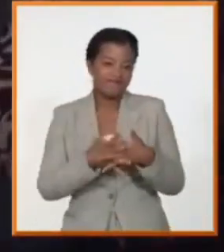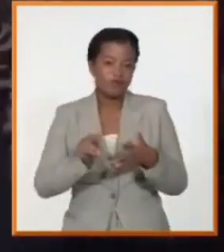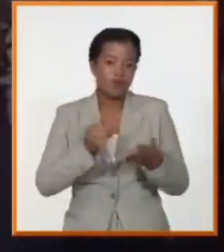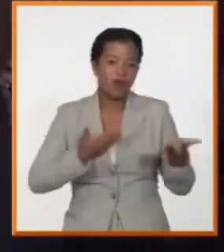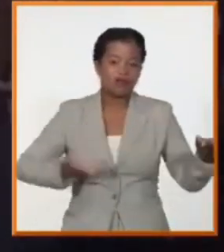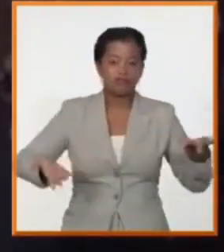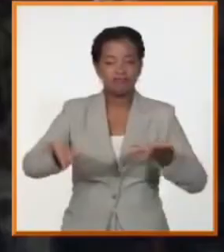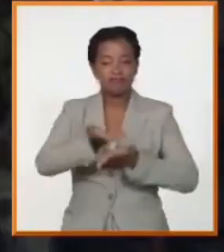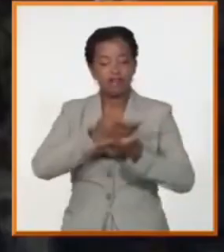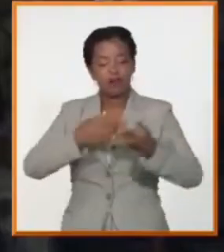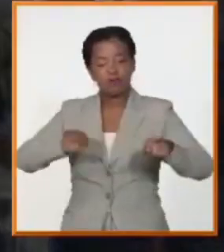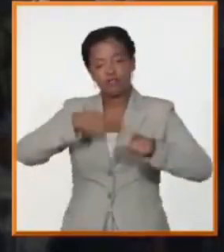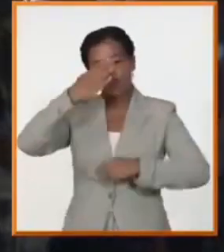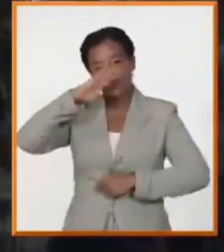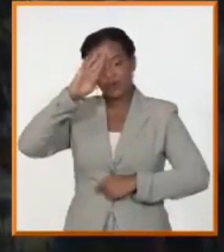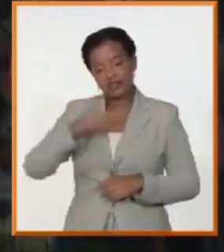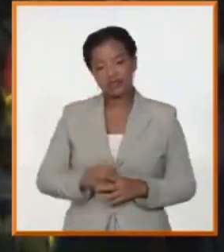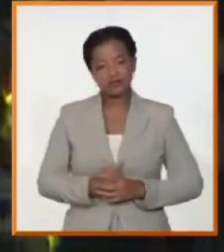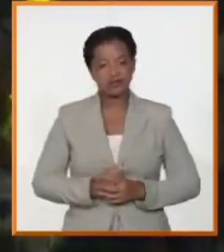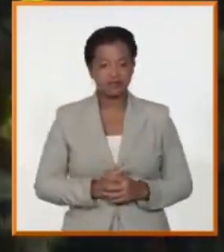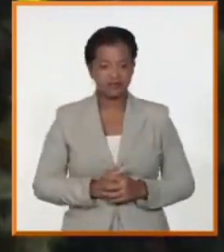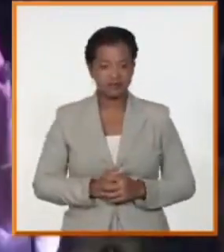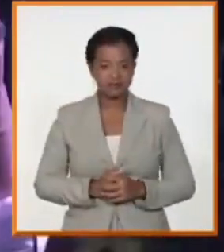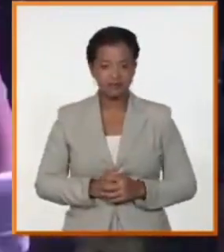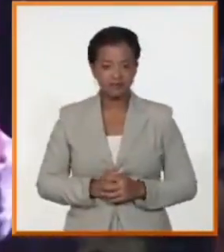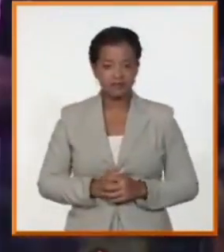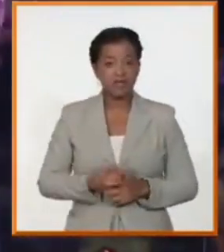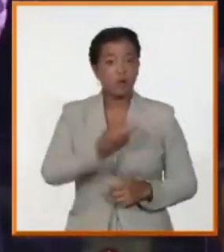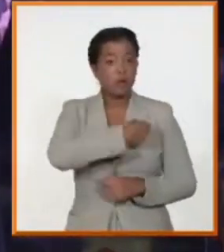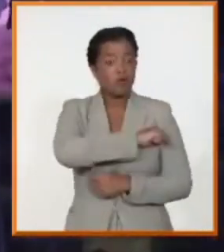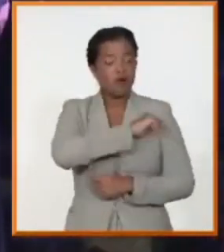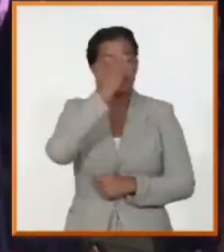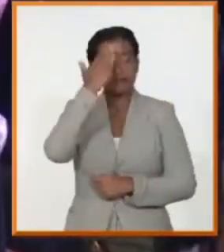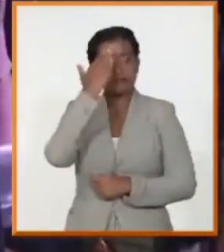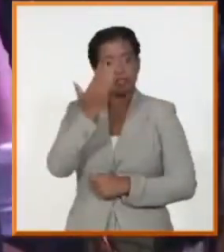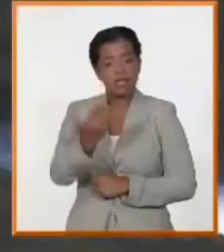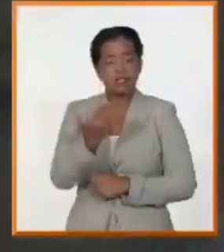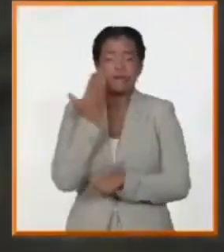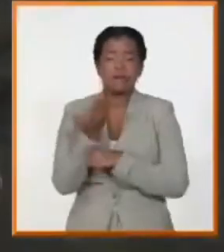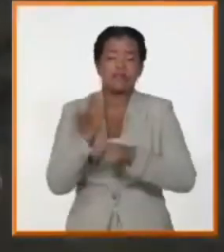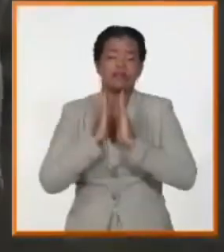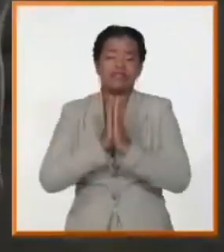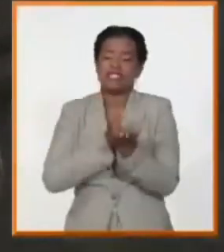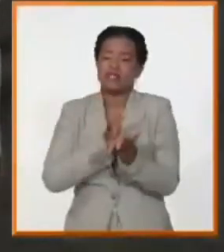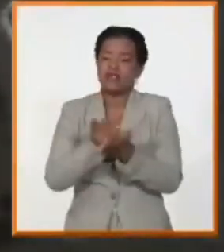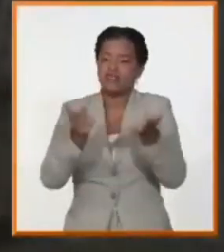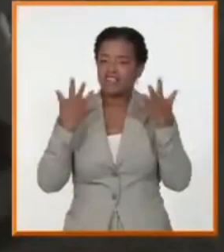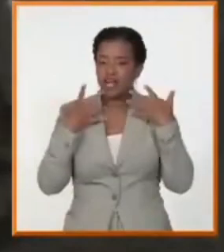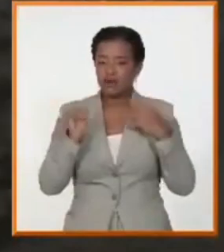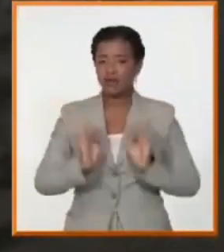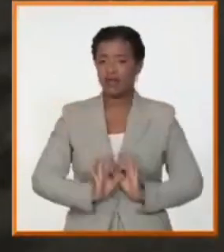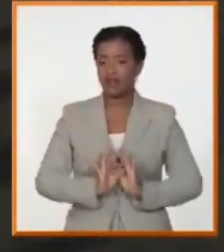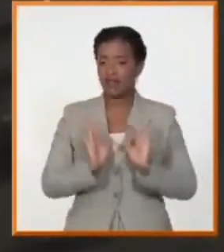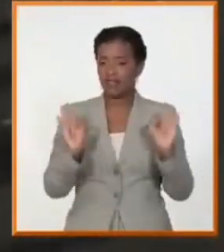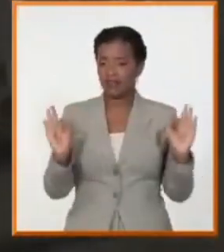exportar nuestra música cubana. Los habaneros agradecen las ofertas disponibles y piden se mantengan durante todo el verano con la calidad